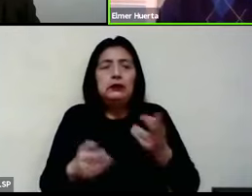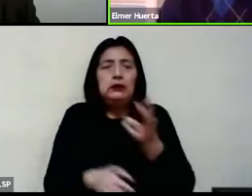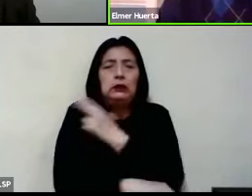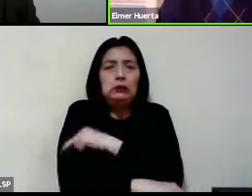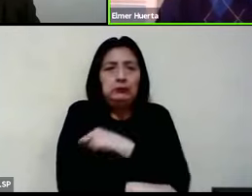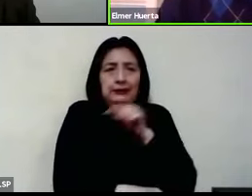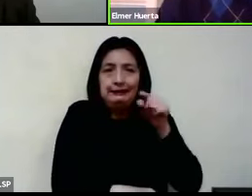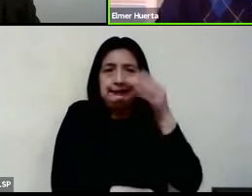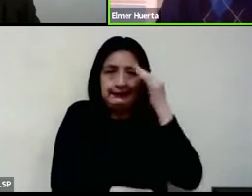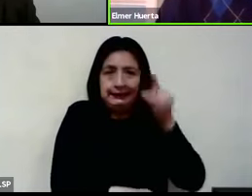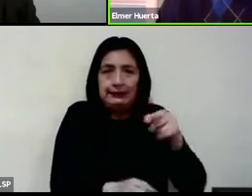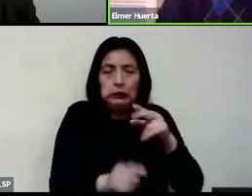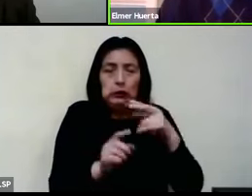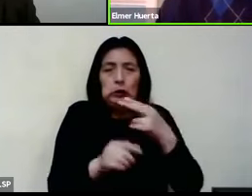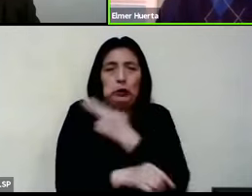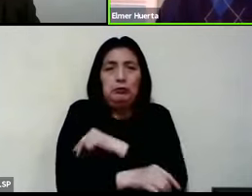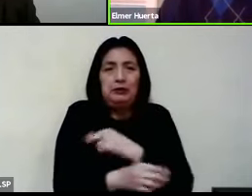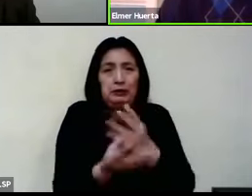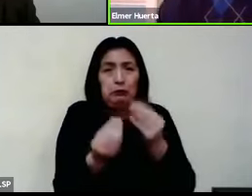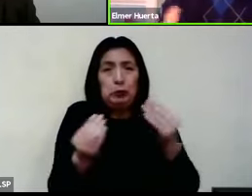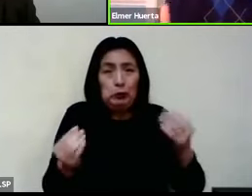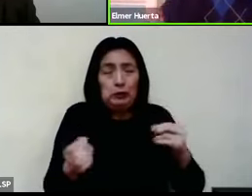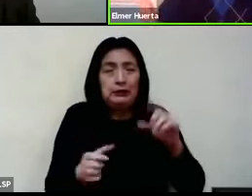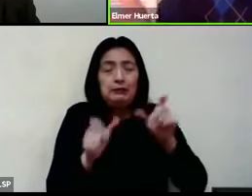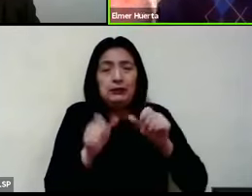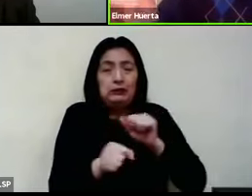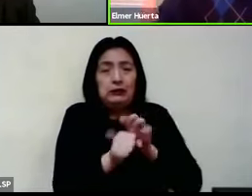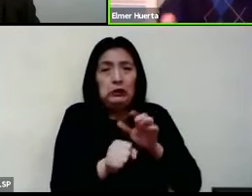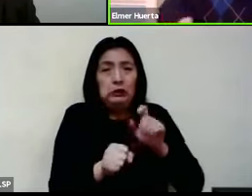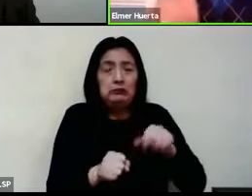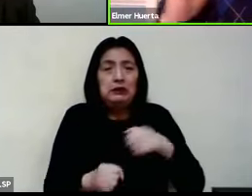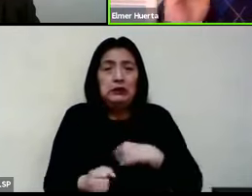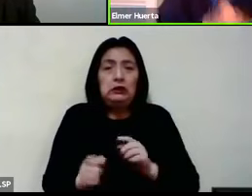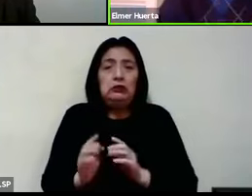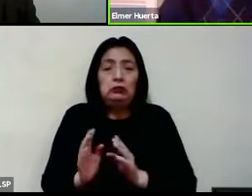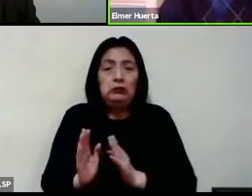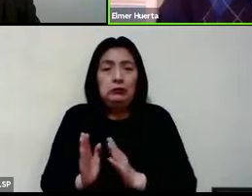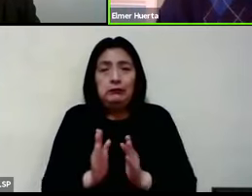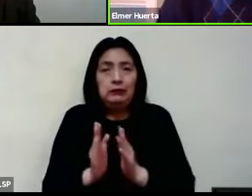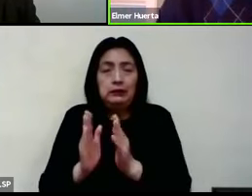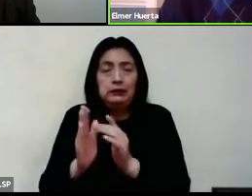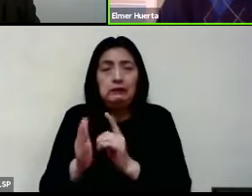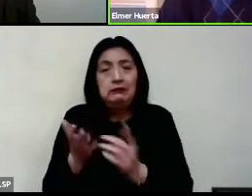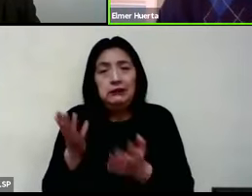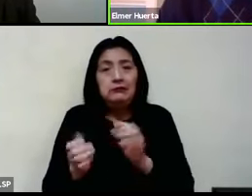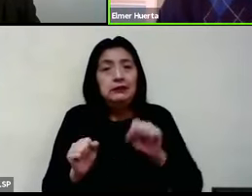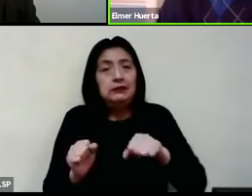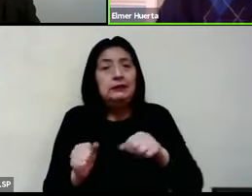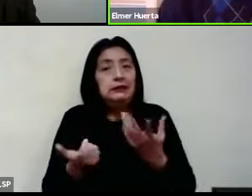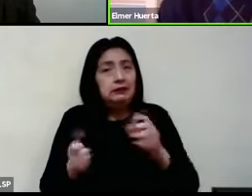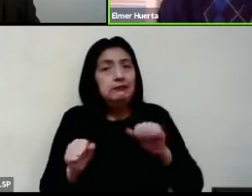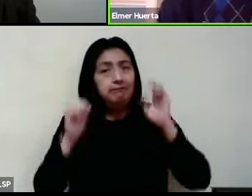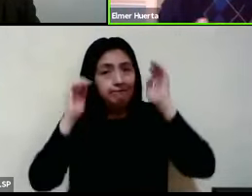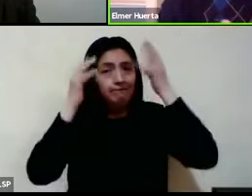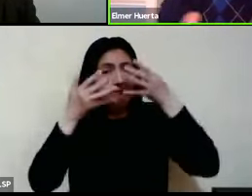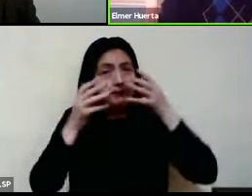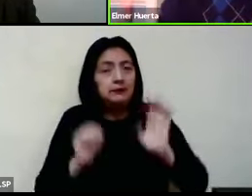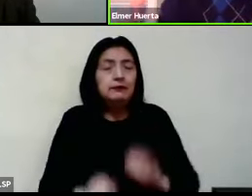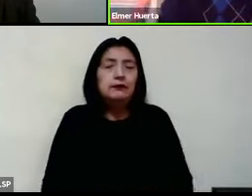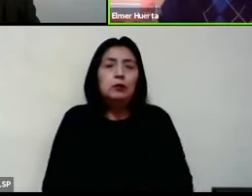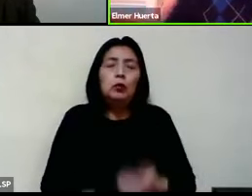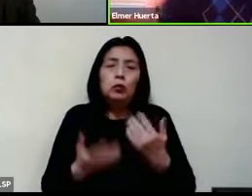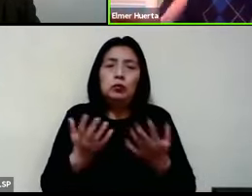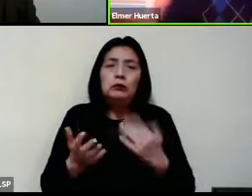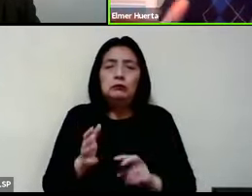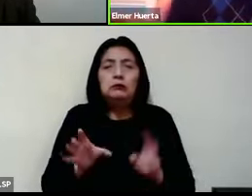ese hospital hay muchos casos de COVID y voy a pasar por pasadizos, de repente allí sí me conviene. De repente si me voy a